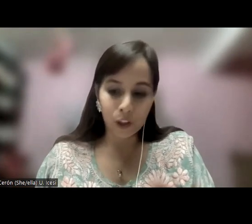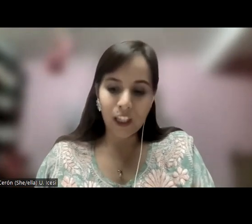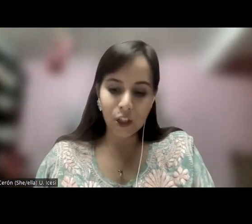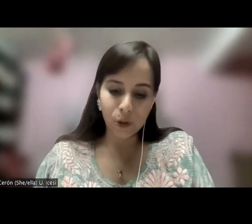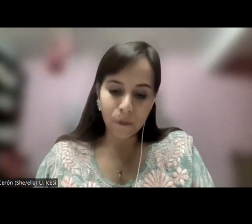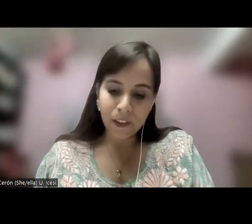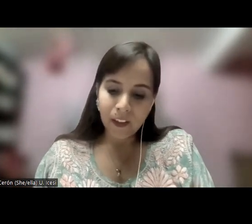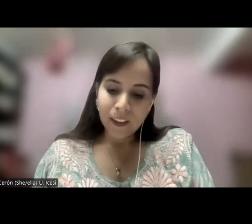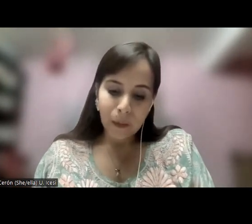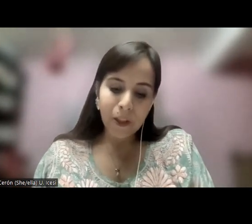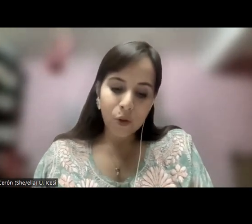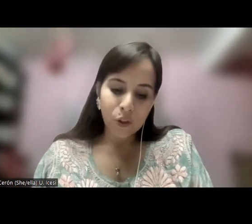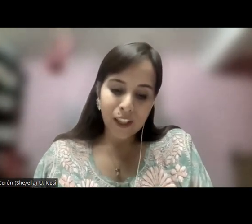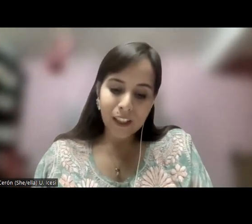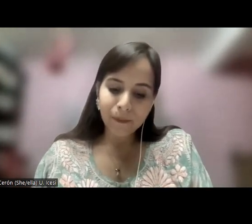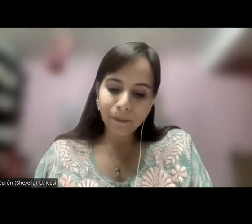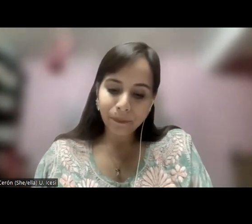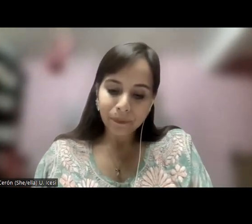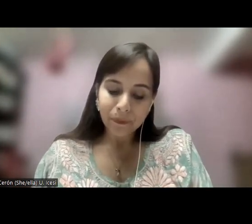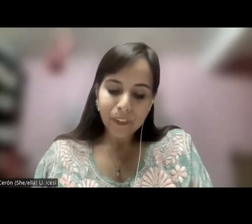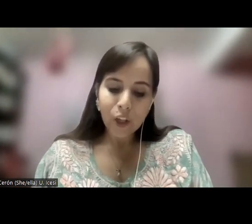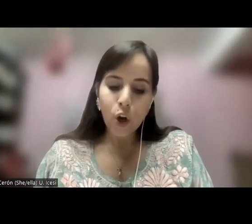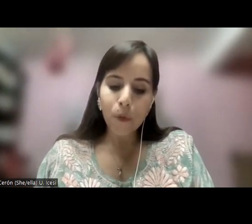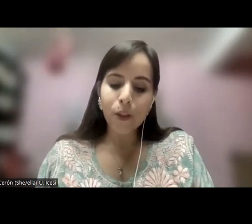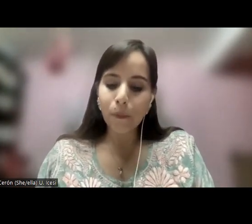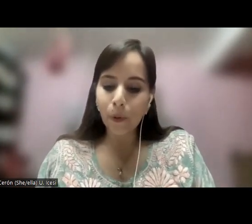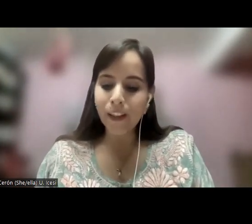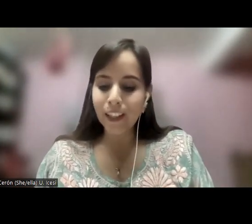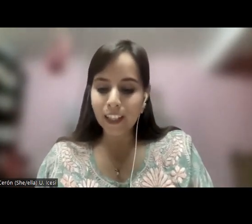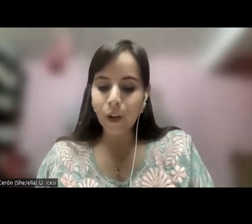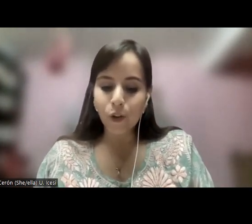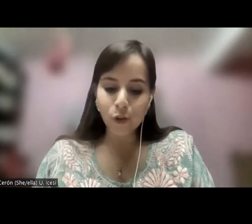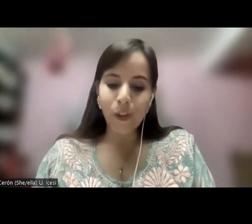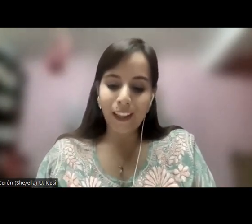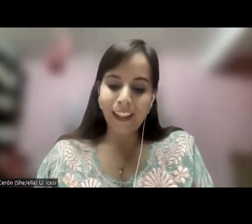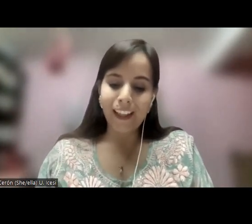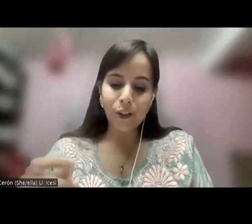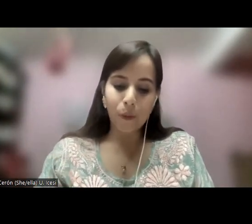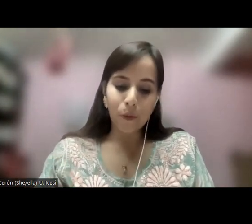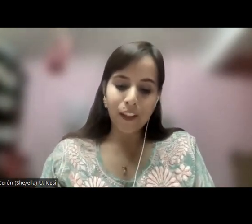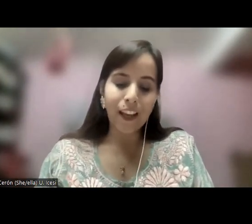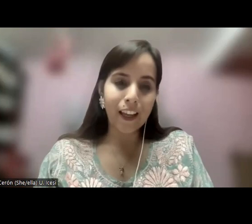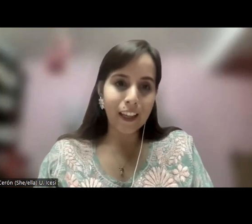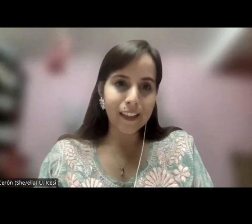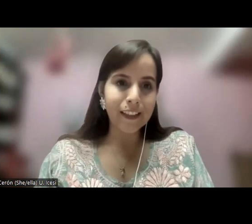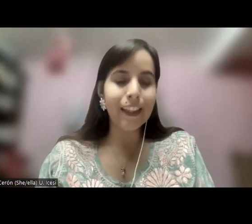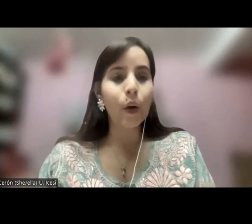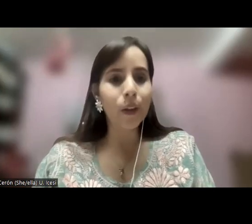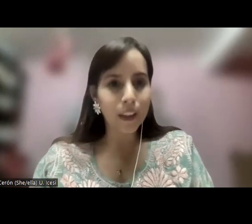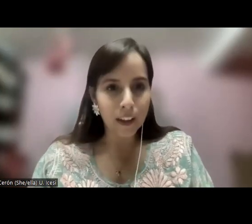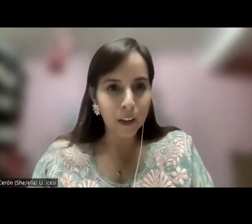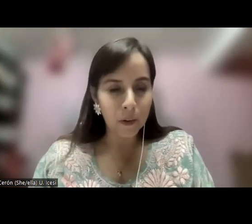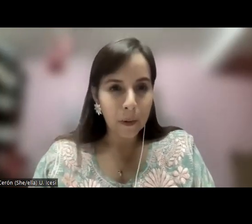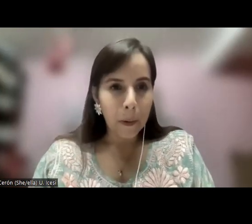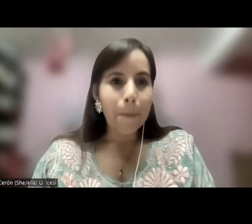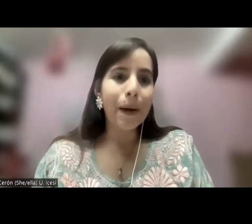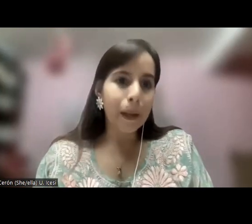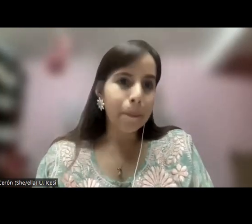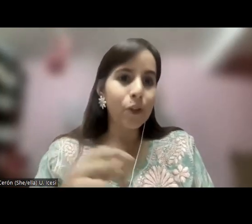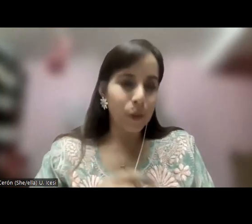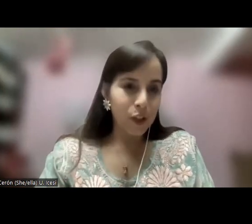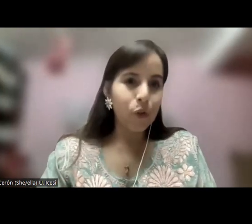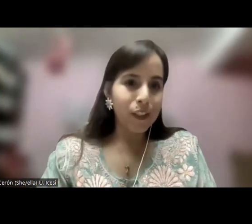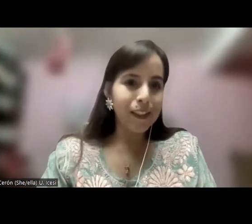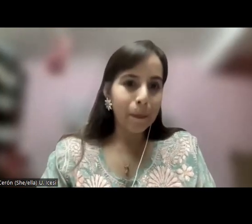como un derecho también nos dicen cómo se pueden llegar a construir redes comunitarias de Cuidado